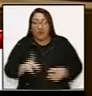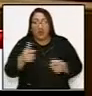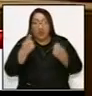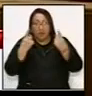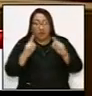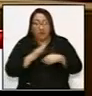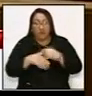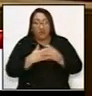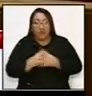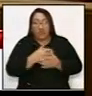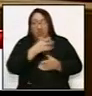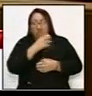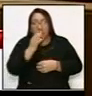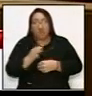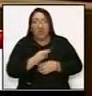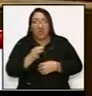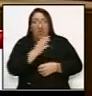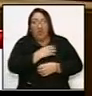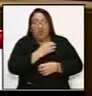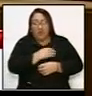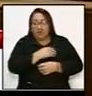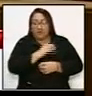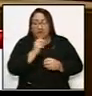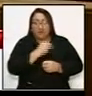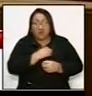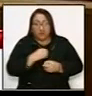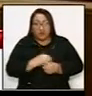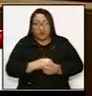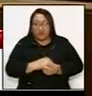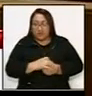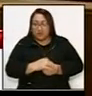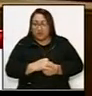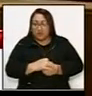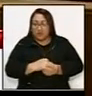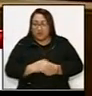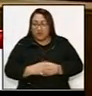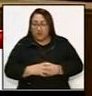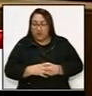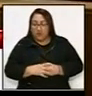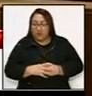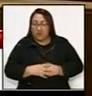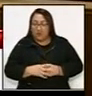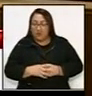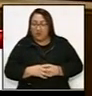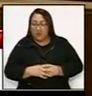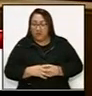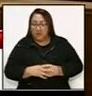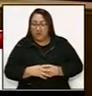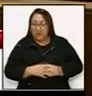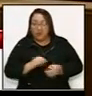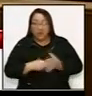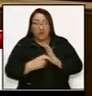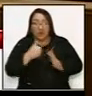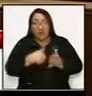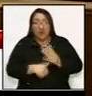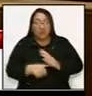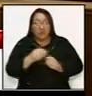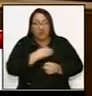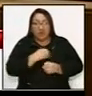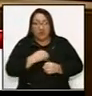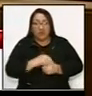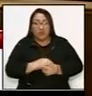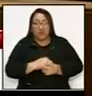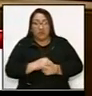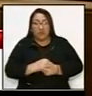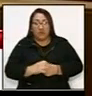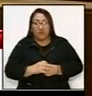yo no sé si está en manos del comandante general o del ministro, vaya a la DIVIAC, ¿no? Ahí hay un punto. El oficio del ministro, pero la